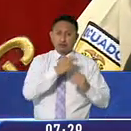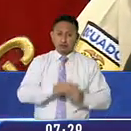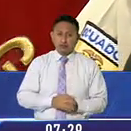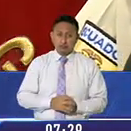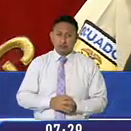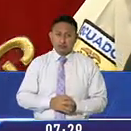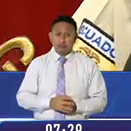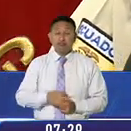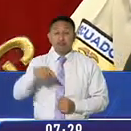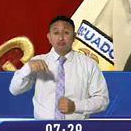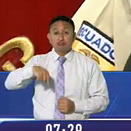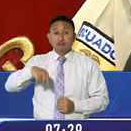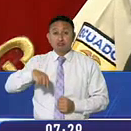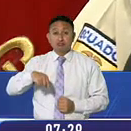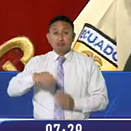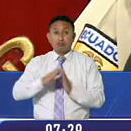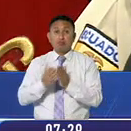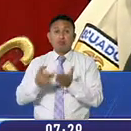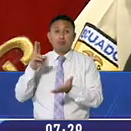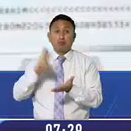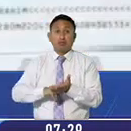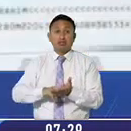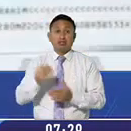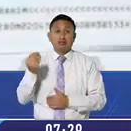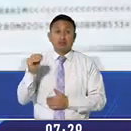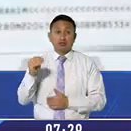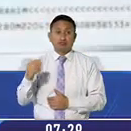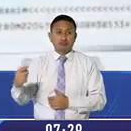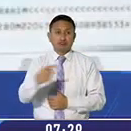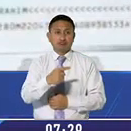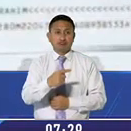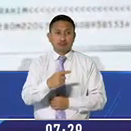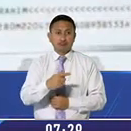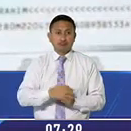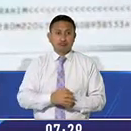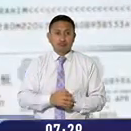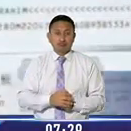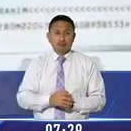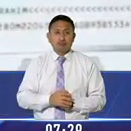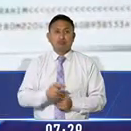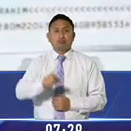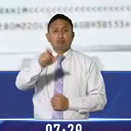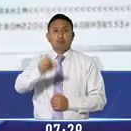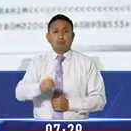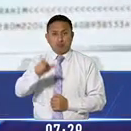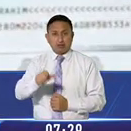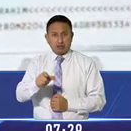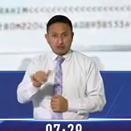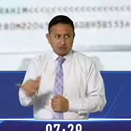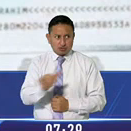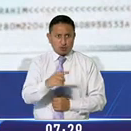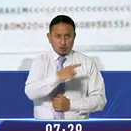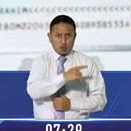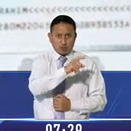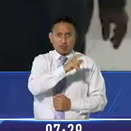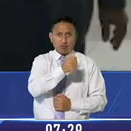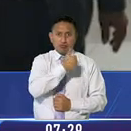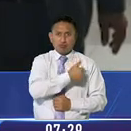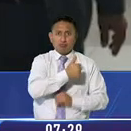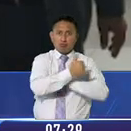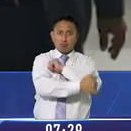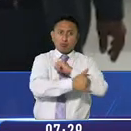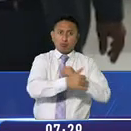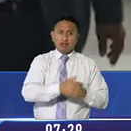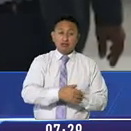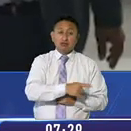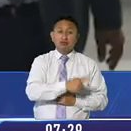tenemos la visa de un menor. Los documentos encontrados son de ciudadanos de la misma nacionalidad del detenido. El hombre fue